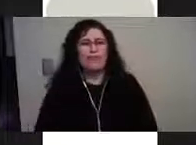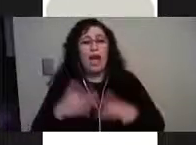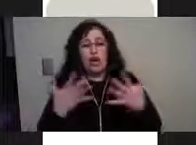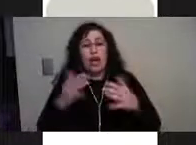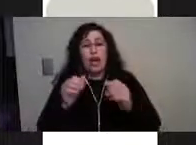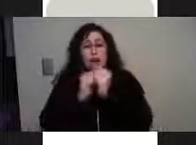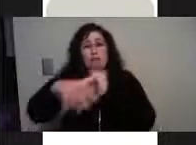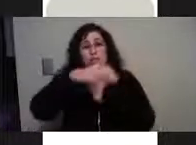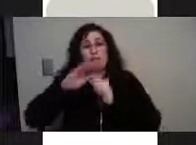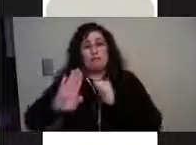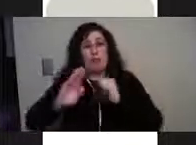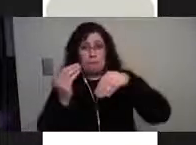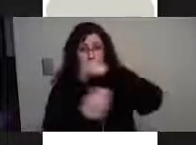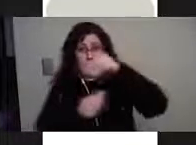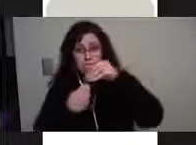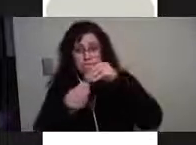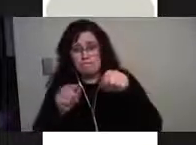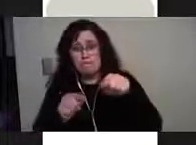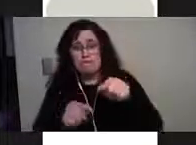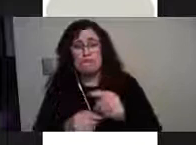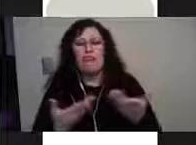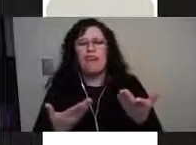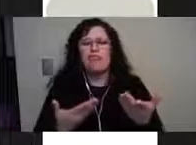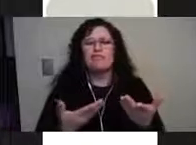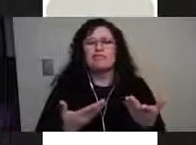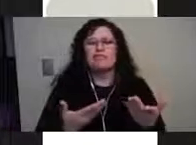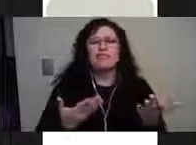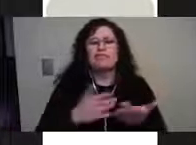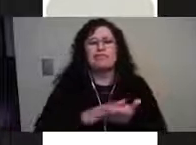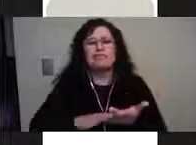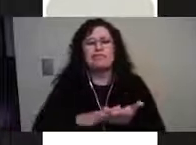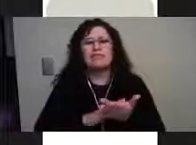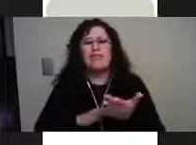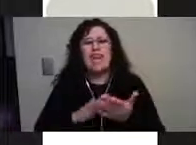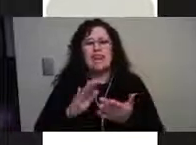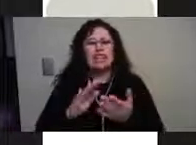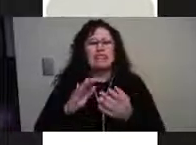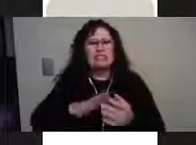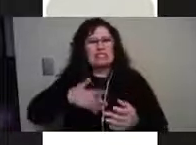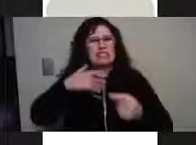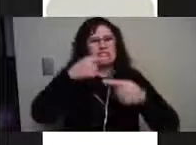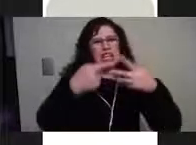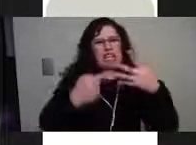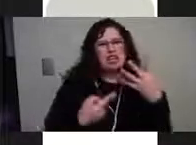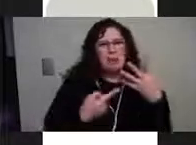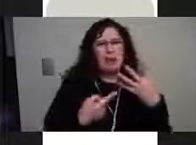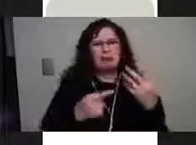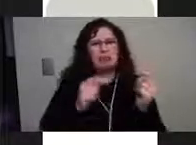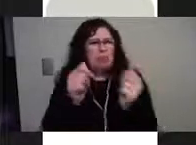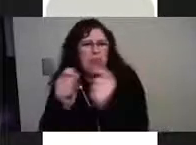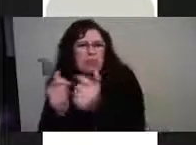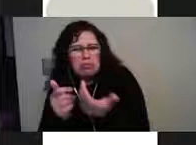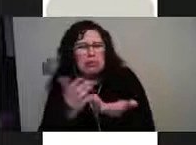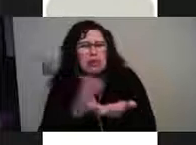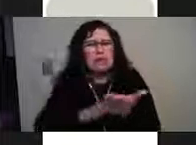En general, ningún síntoma predomina por sobre otro, ¿ya? Puede haber espasticidad, puede